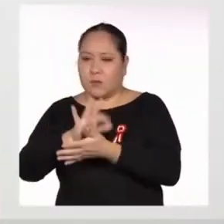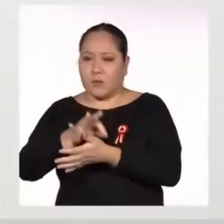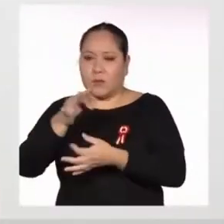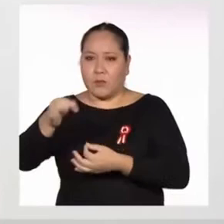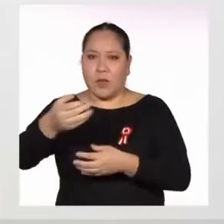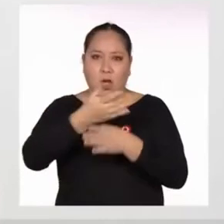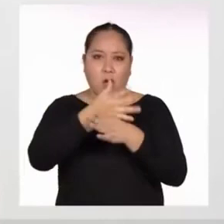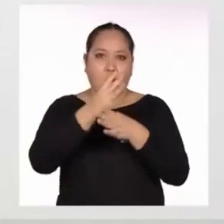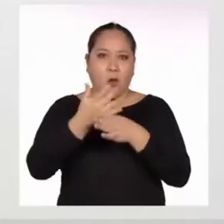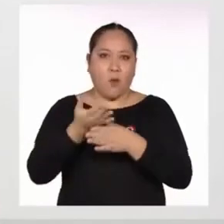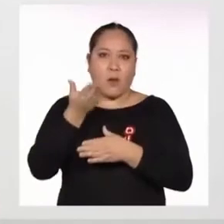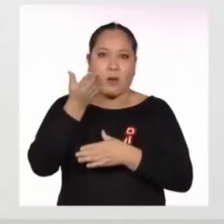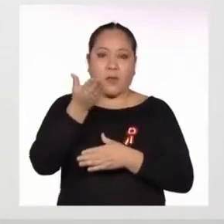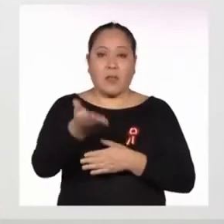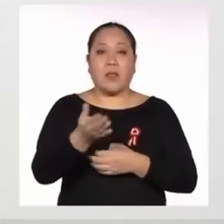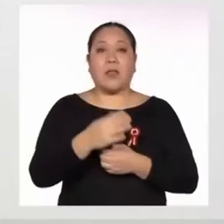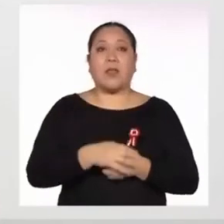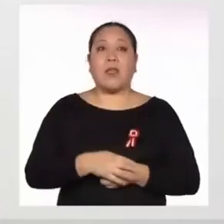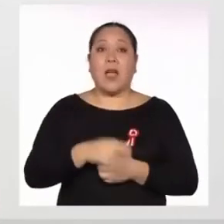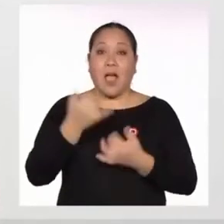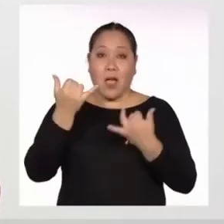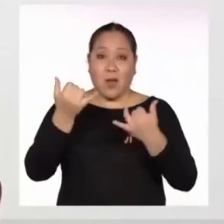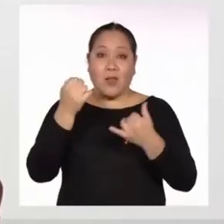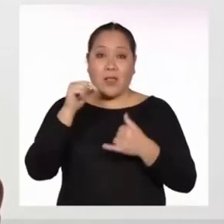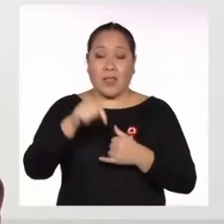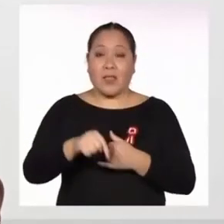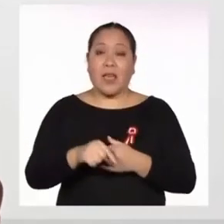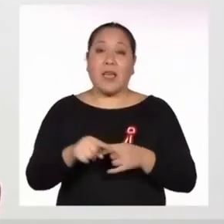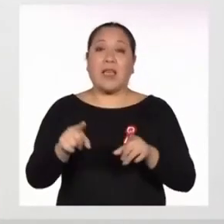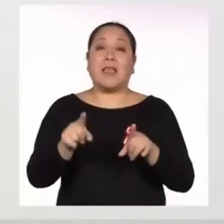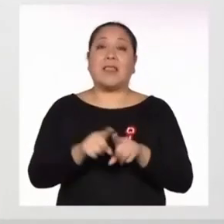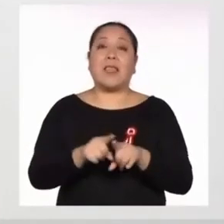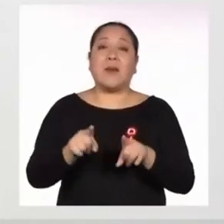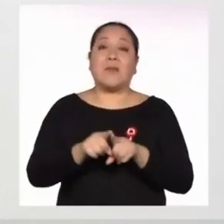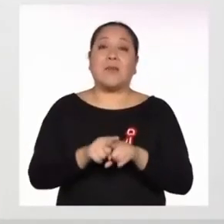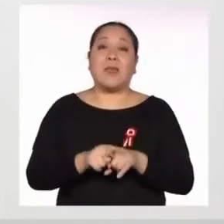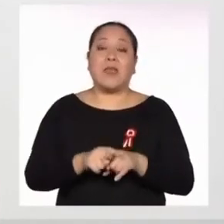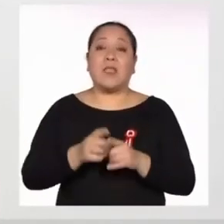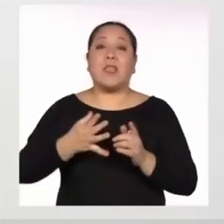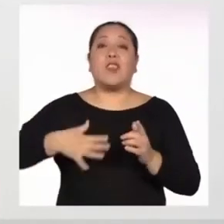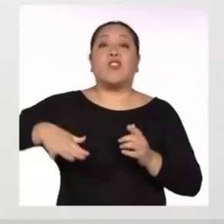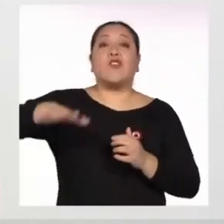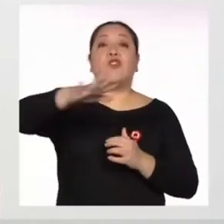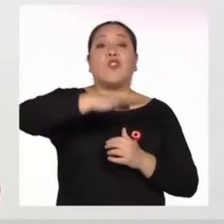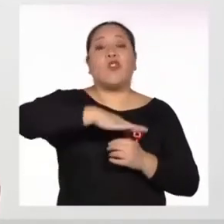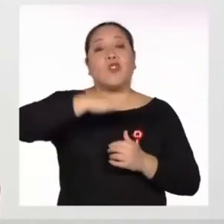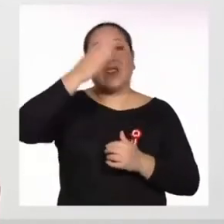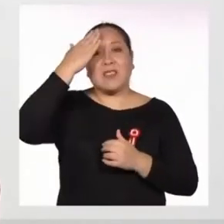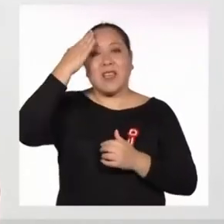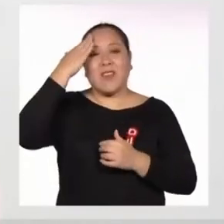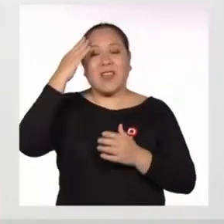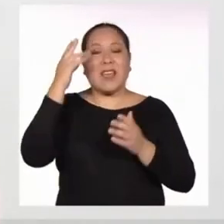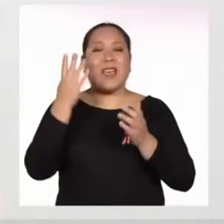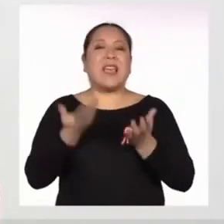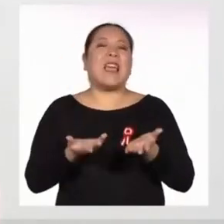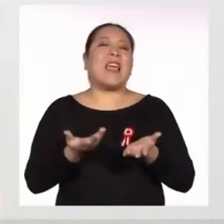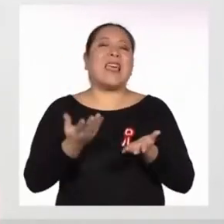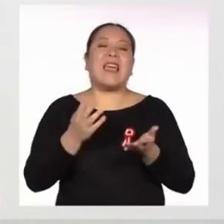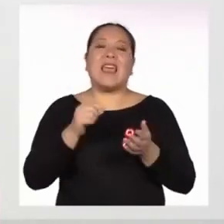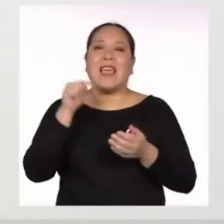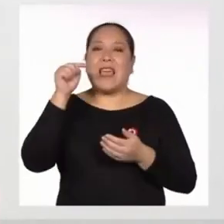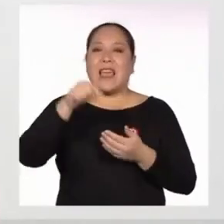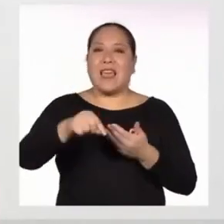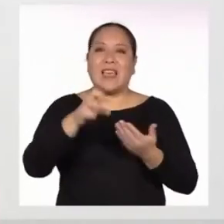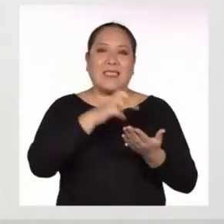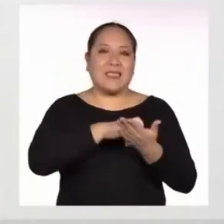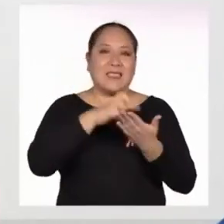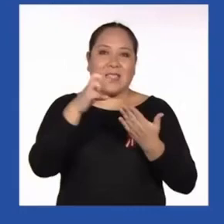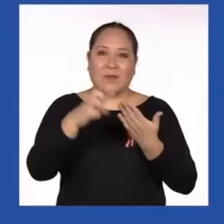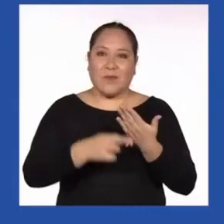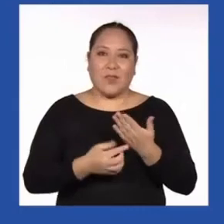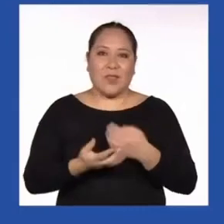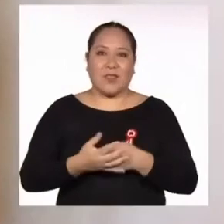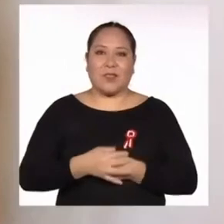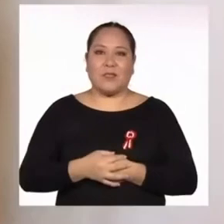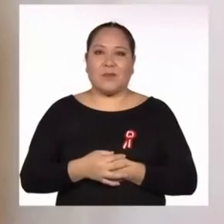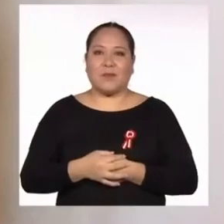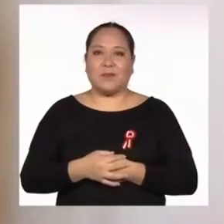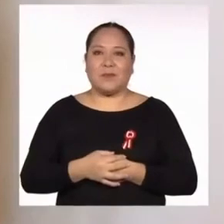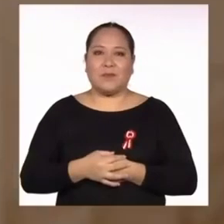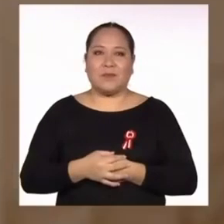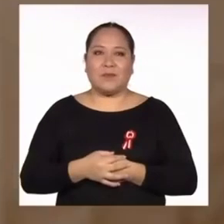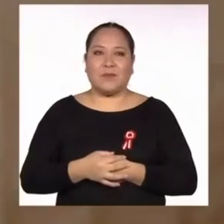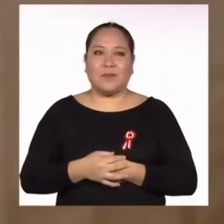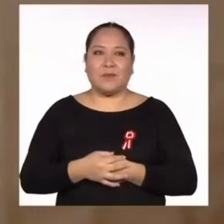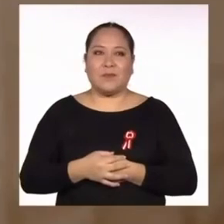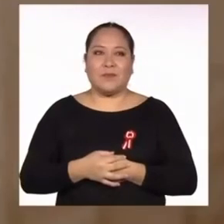compartirlo en este momento y de paso todos se enteran en qué consiste este valioso proyecto